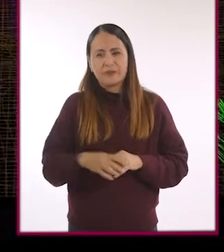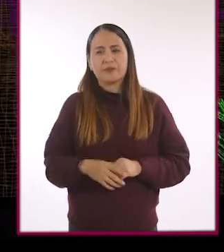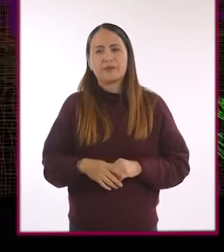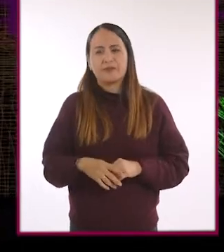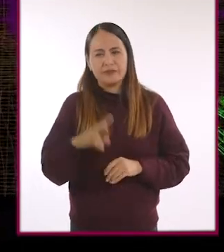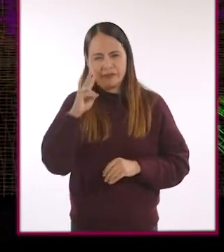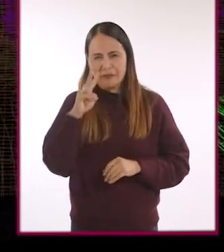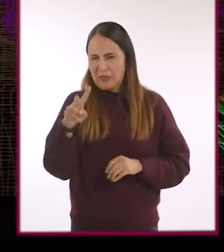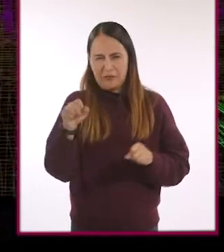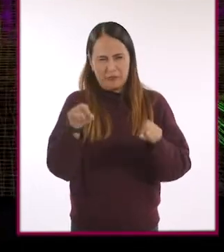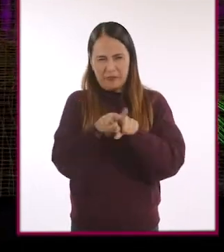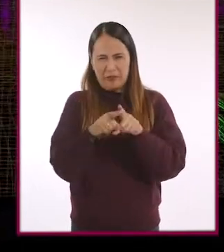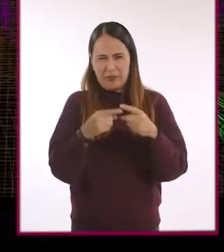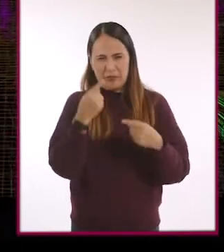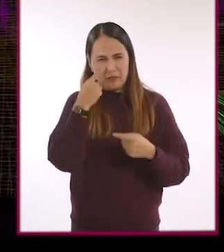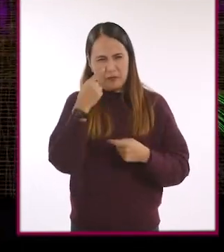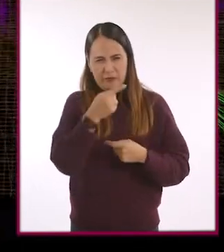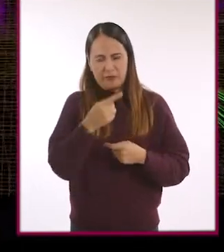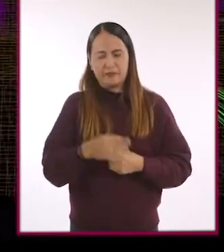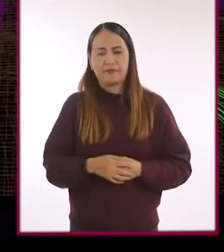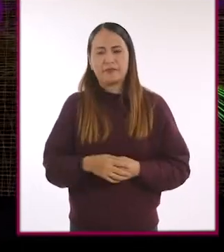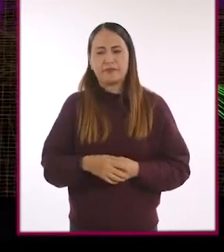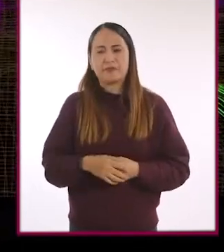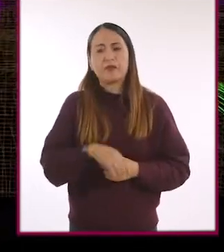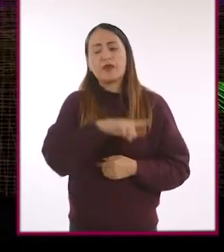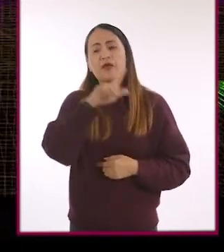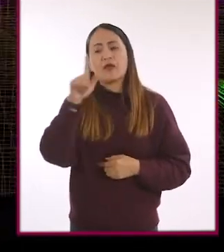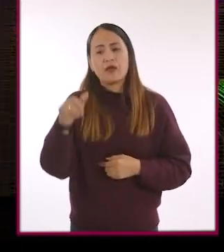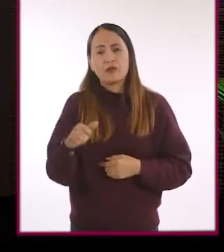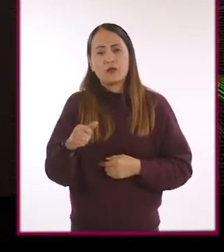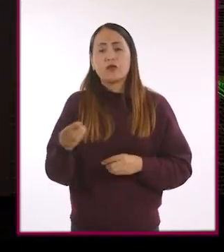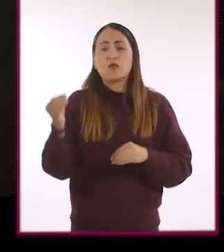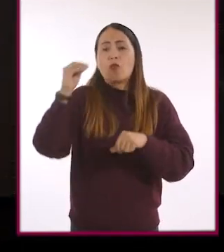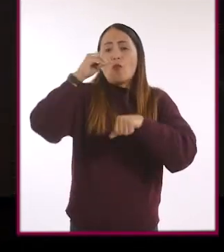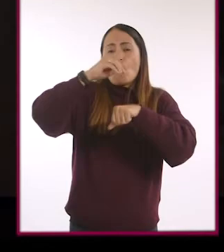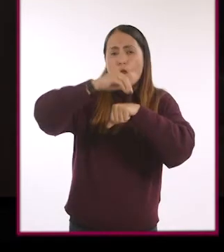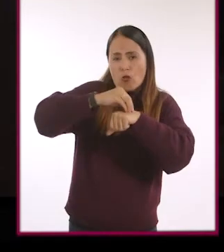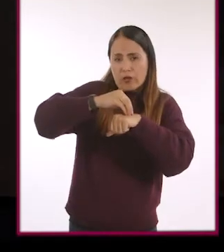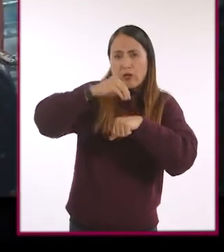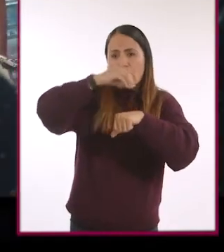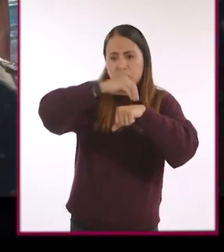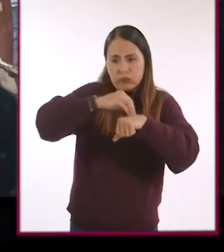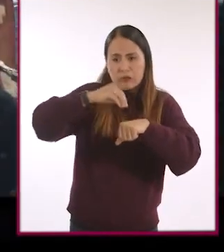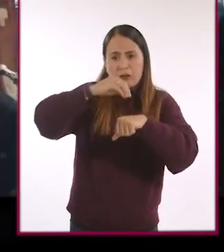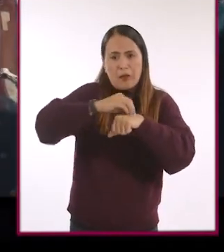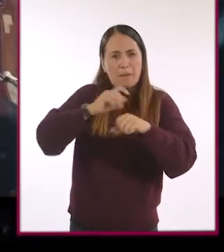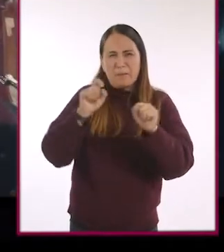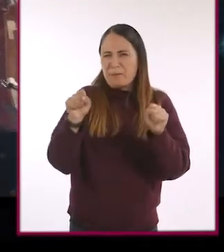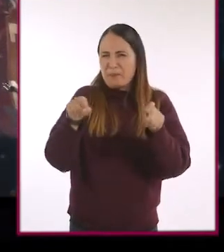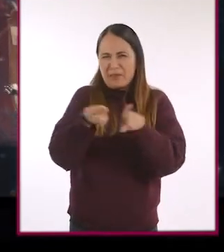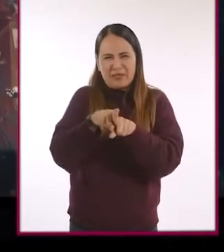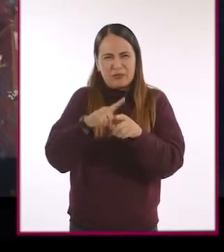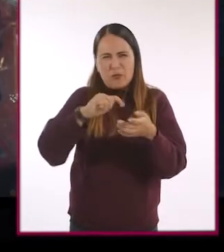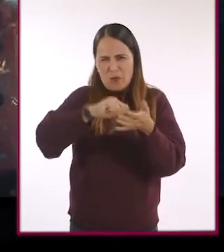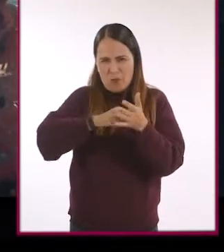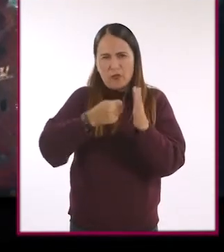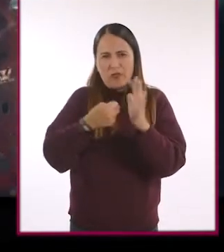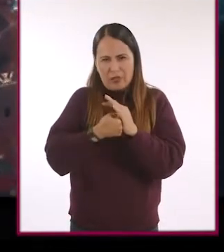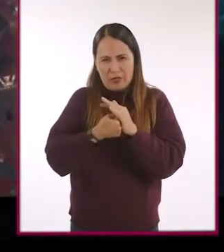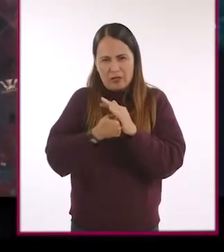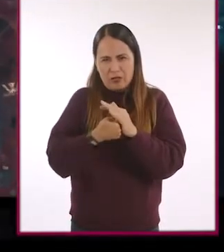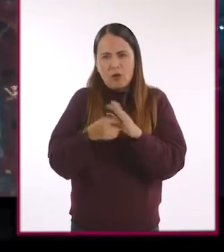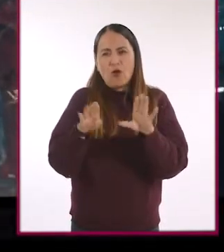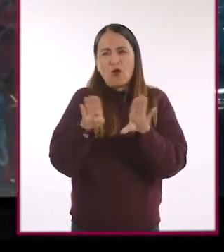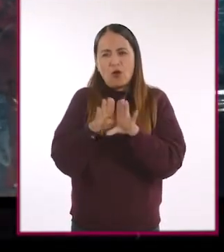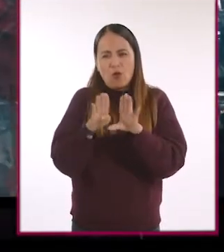y posteriormente eso se proyecta lo que se hizo en Photoshop. Lo mismo con este, es la misma técnica, y lo que es que se